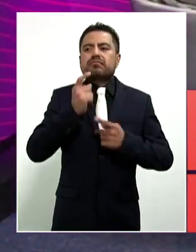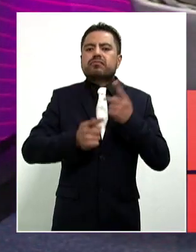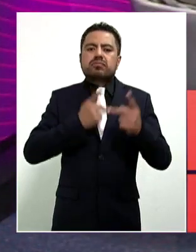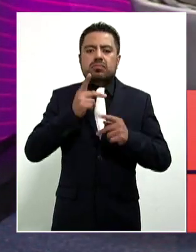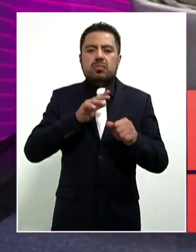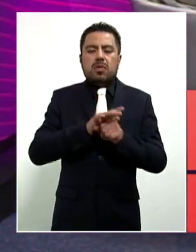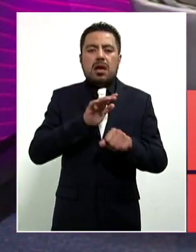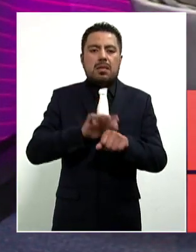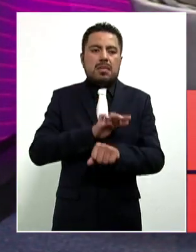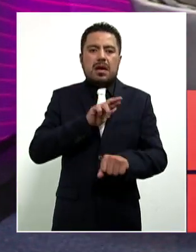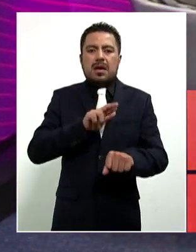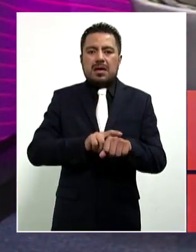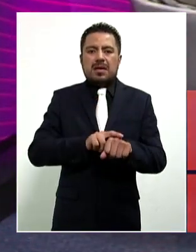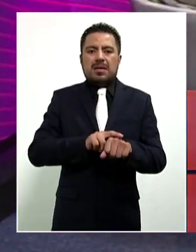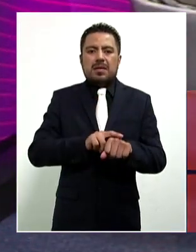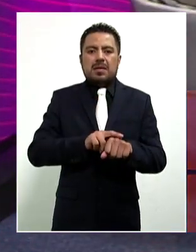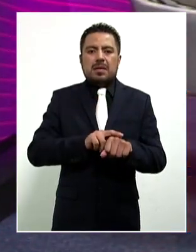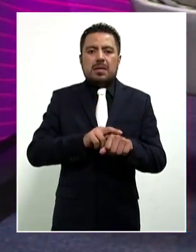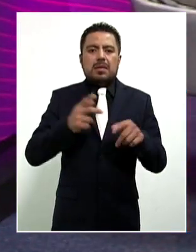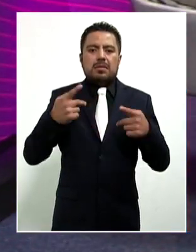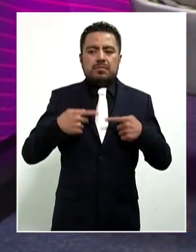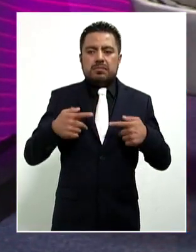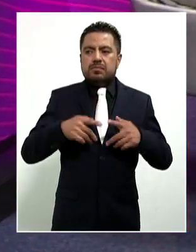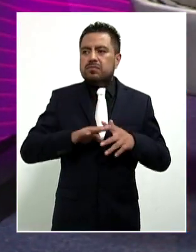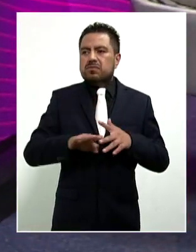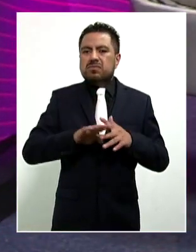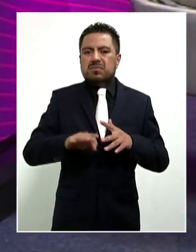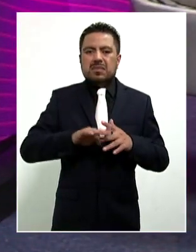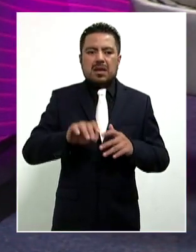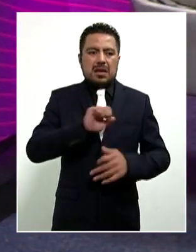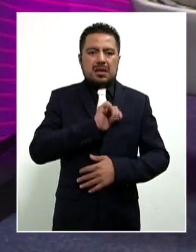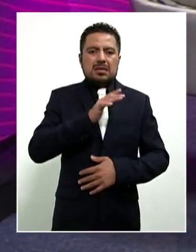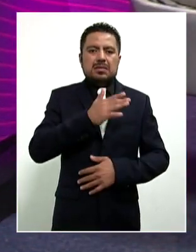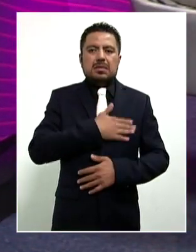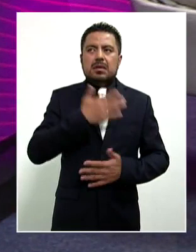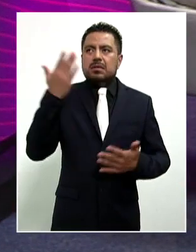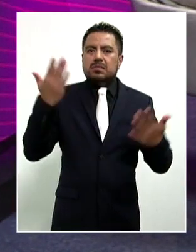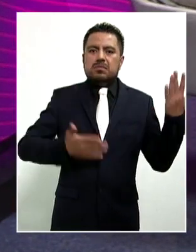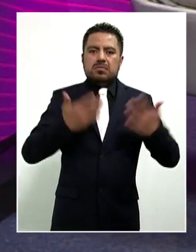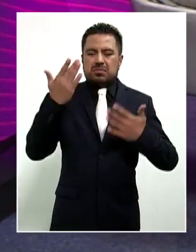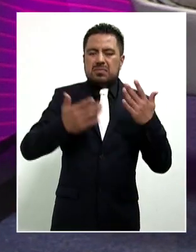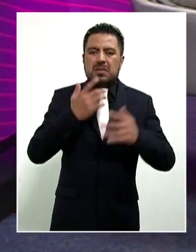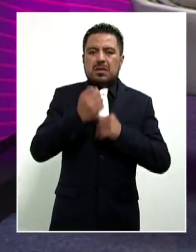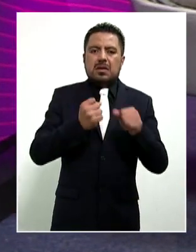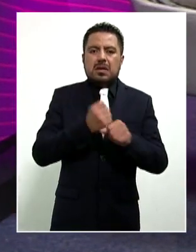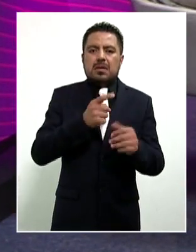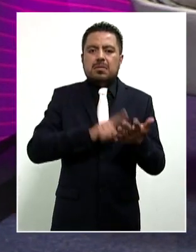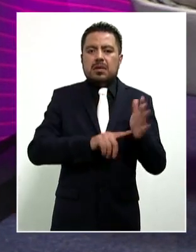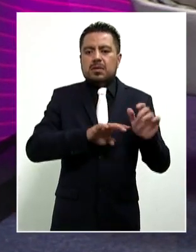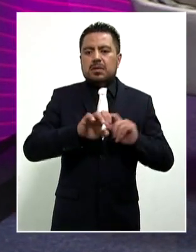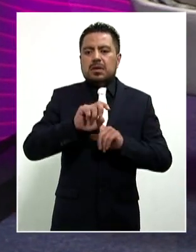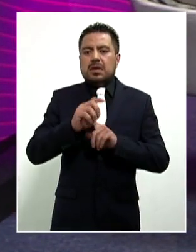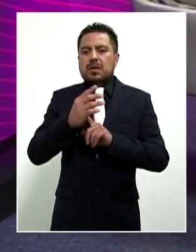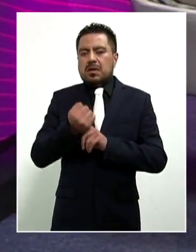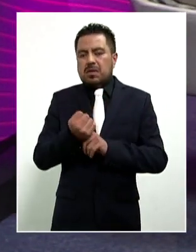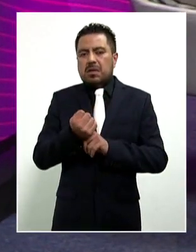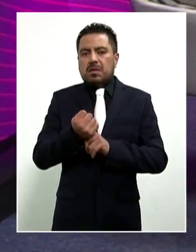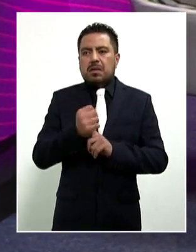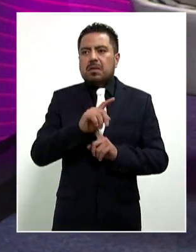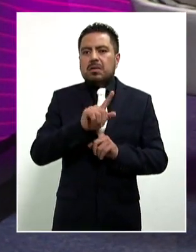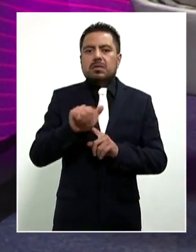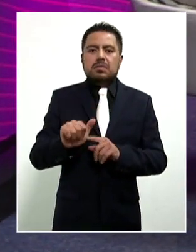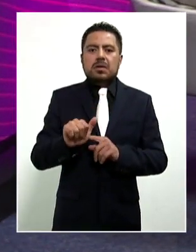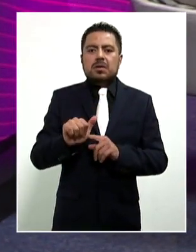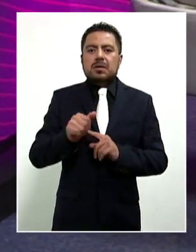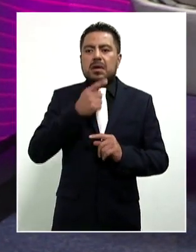que la mayoría de los refugiados españoles que llegaron en la década, bueno, 1939 y después,